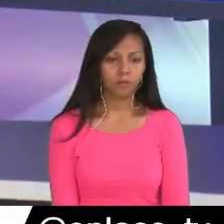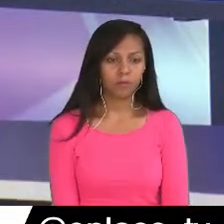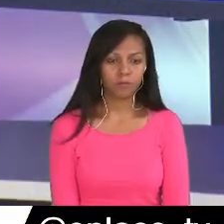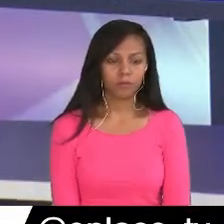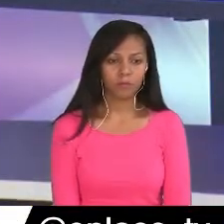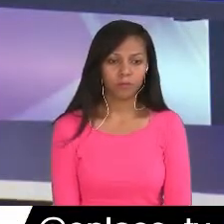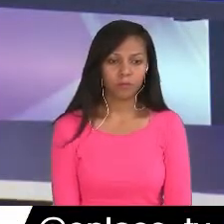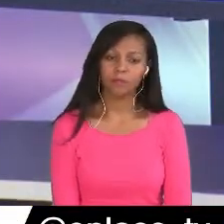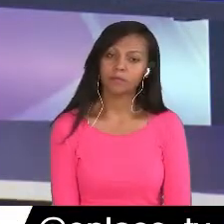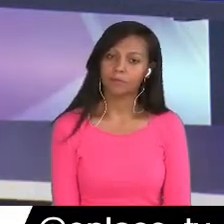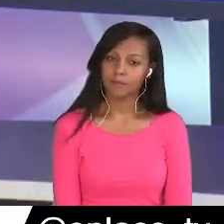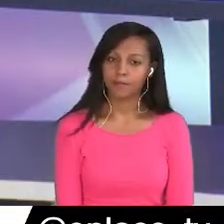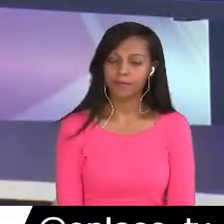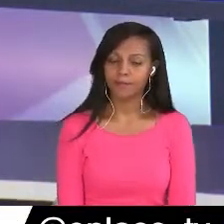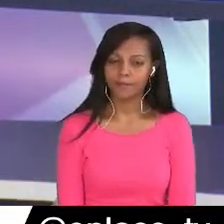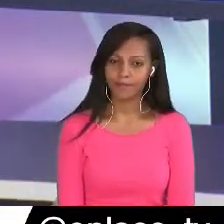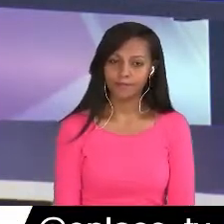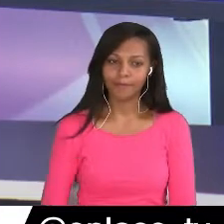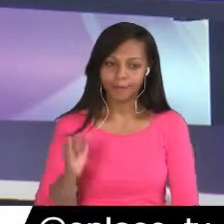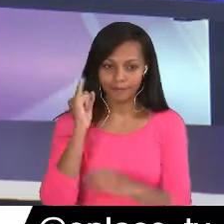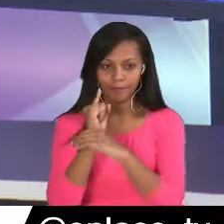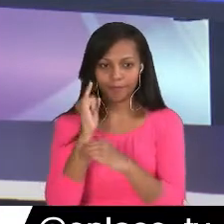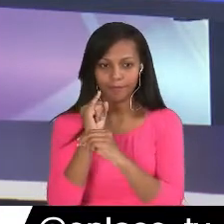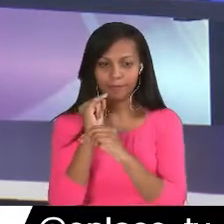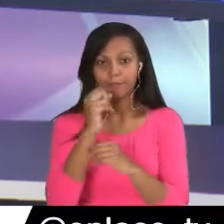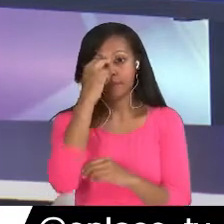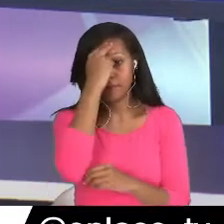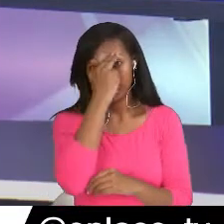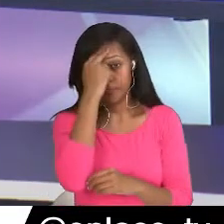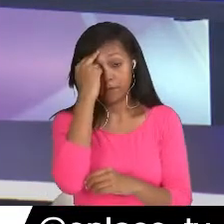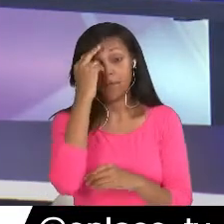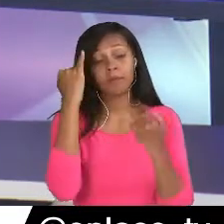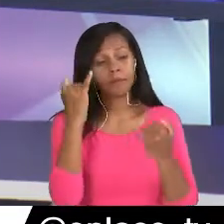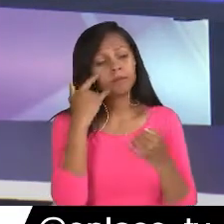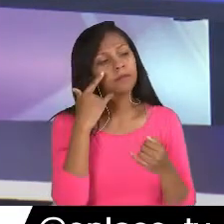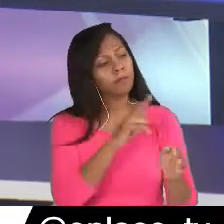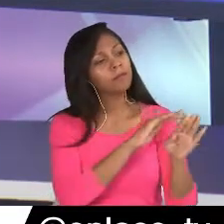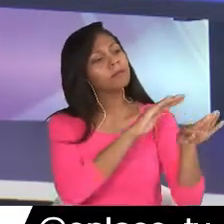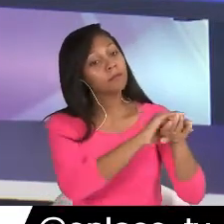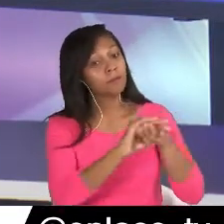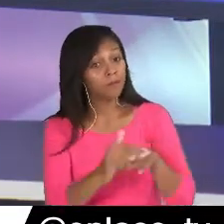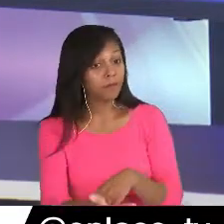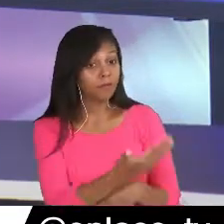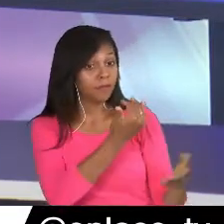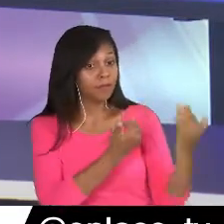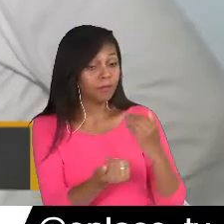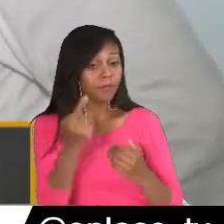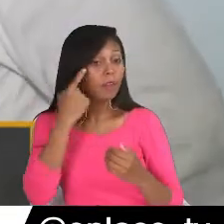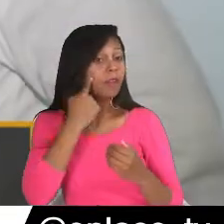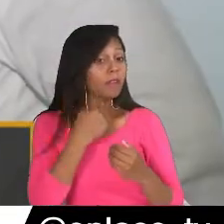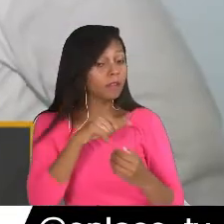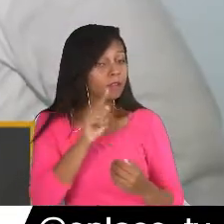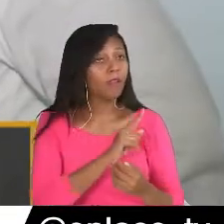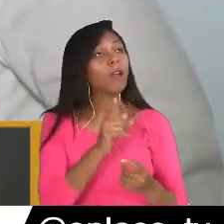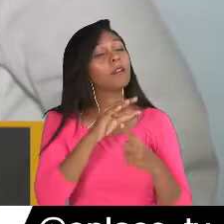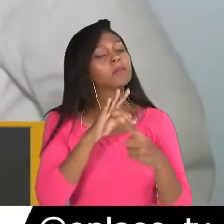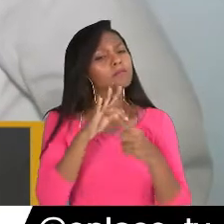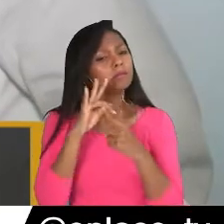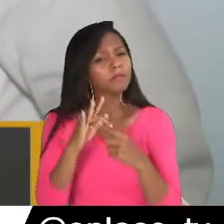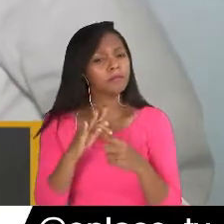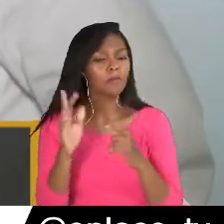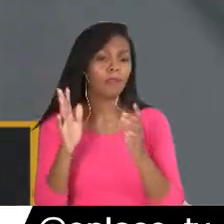La Iglesia Católica está invitando a los feligreses a participar en la celebración de los Días Santos. La diócesis de Barranca Bermeja ha dado a